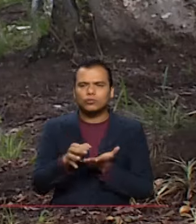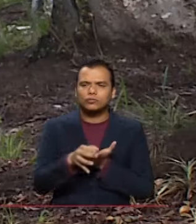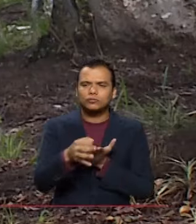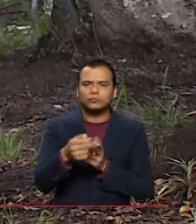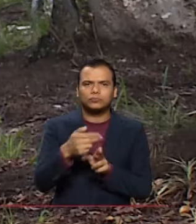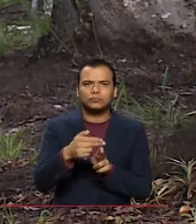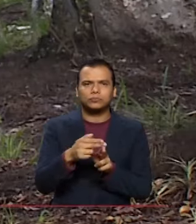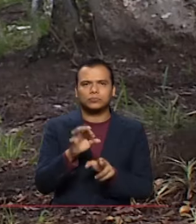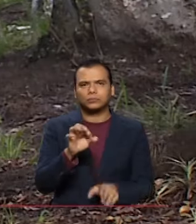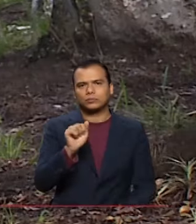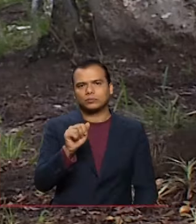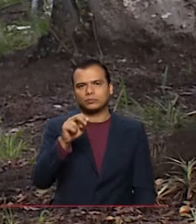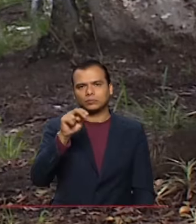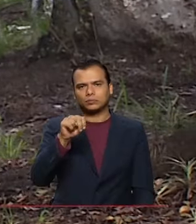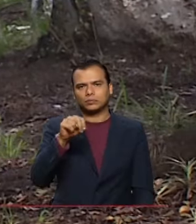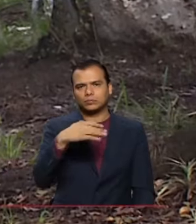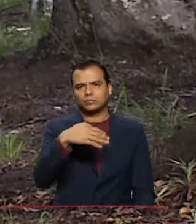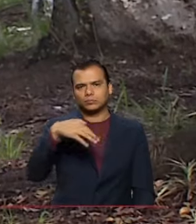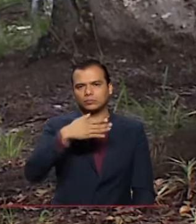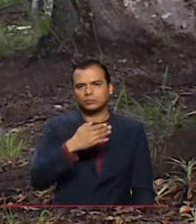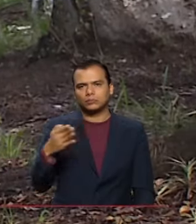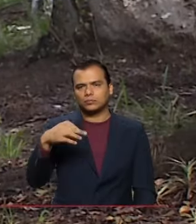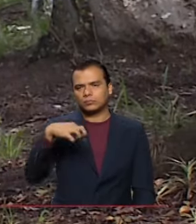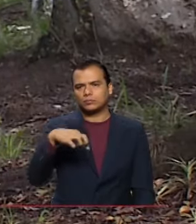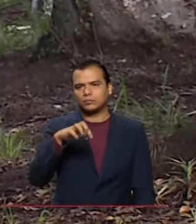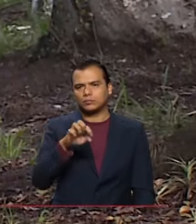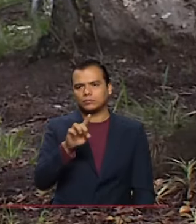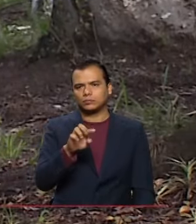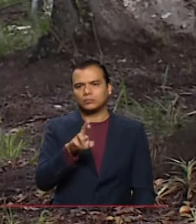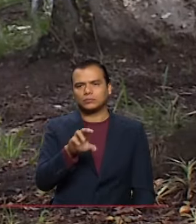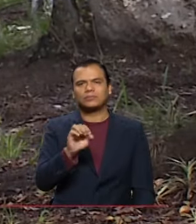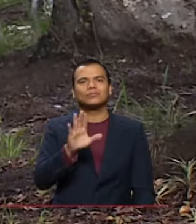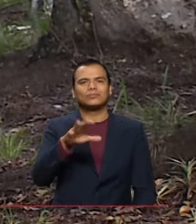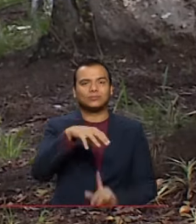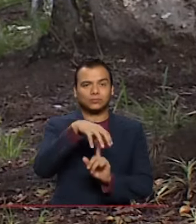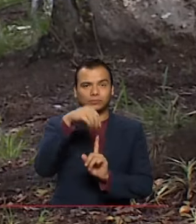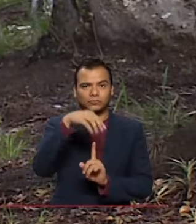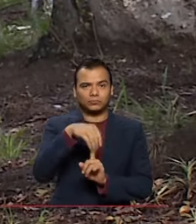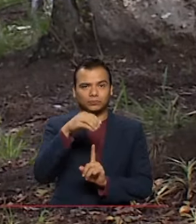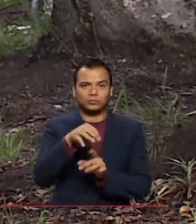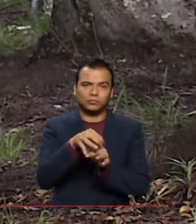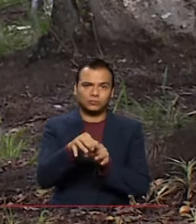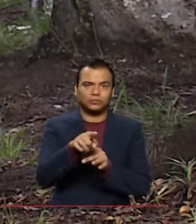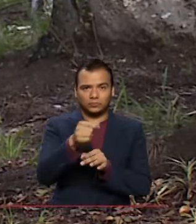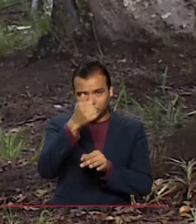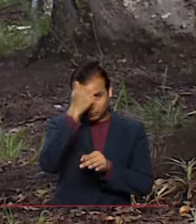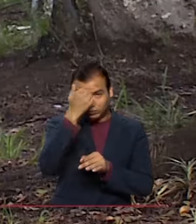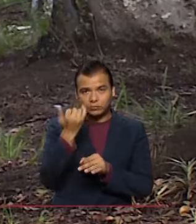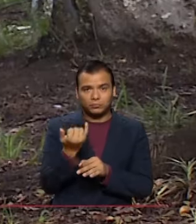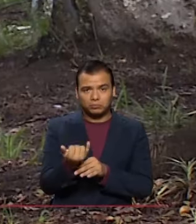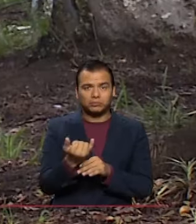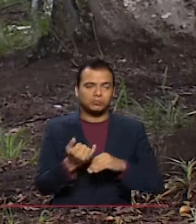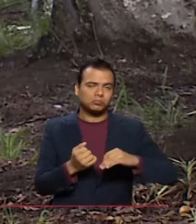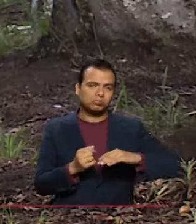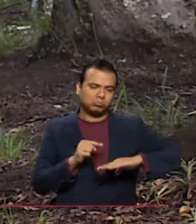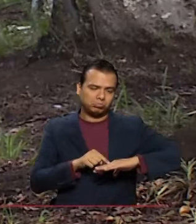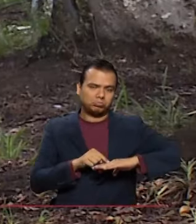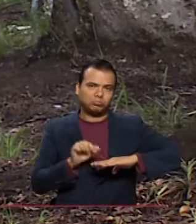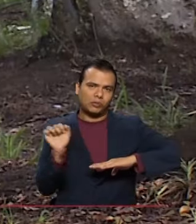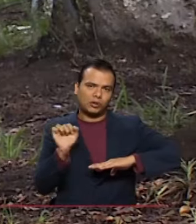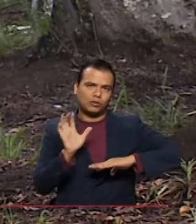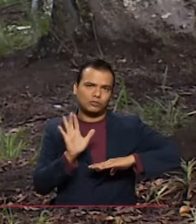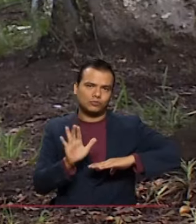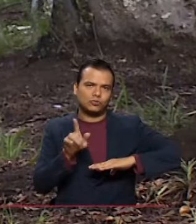de San Pedro, jurisdicción del municipio de Andalucía. Al parecer, esta camioneta adscrita a la UNP se trasladaba desde